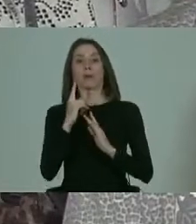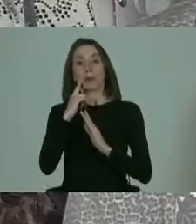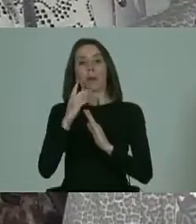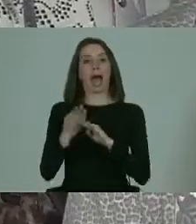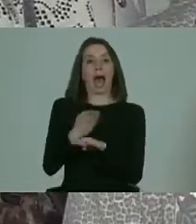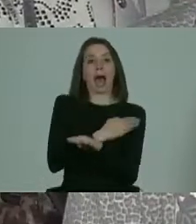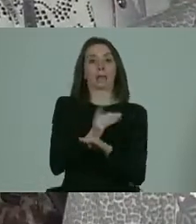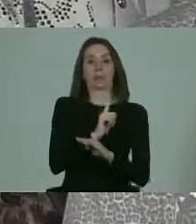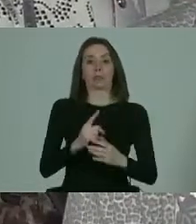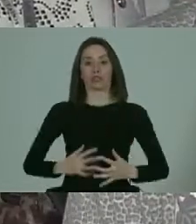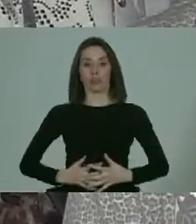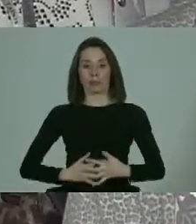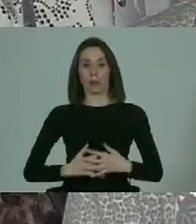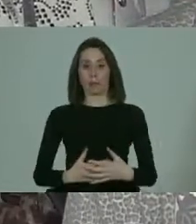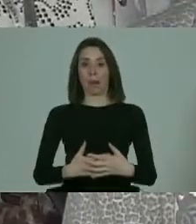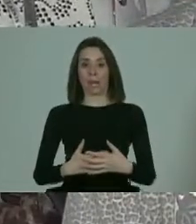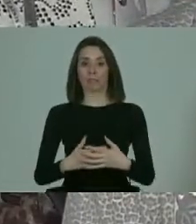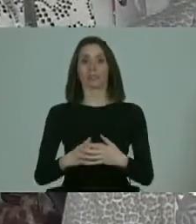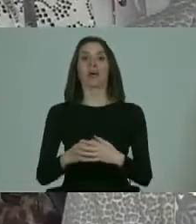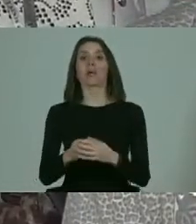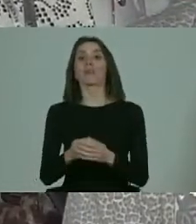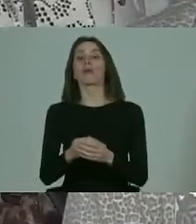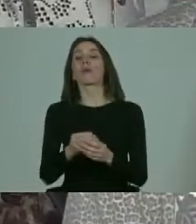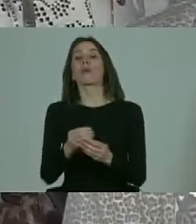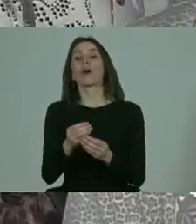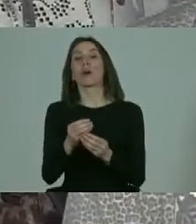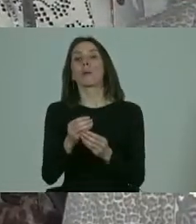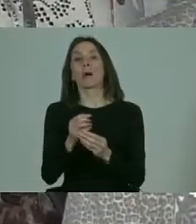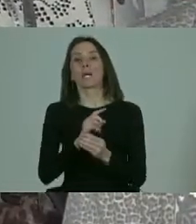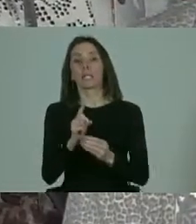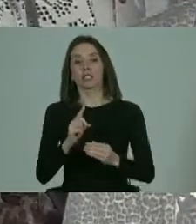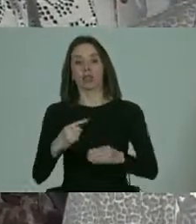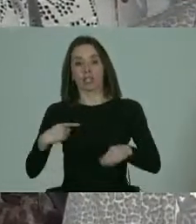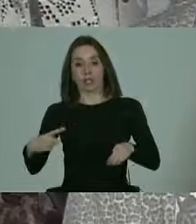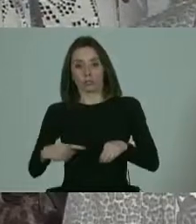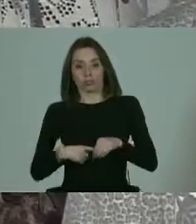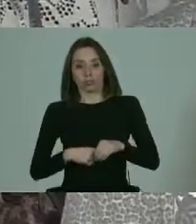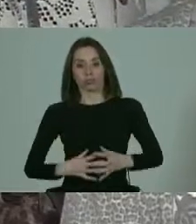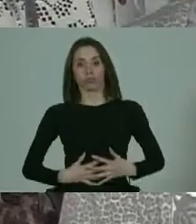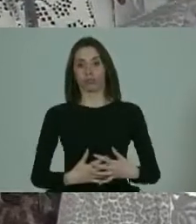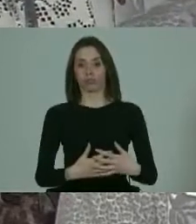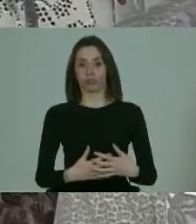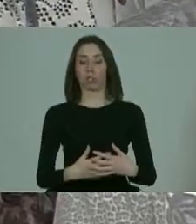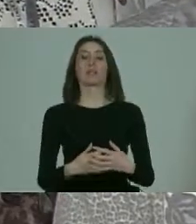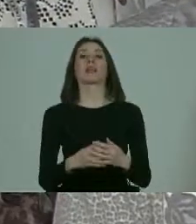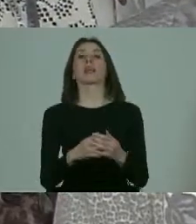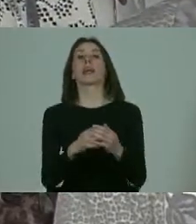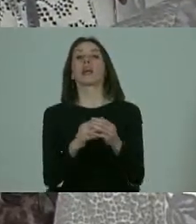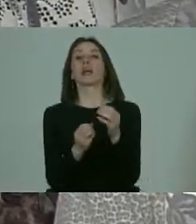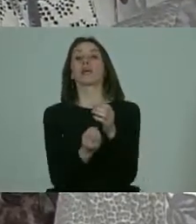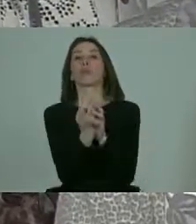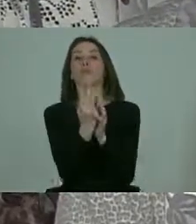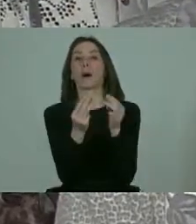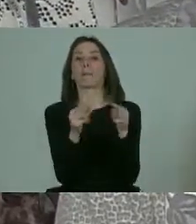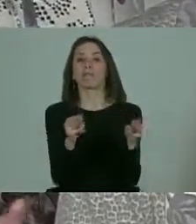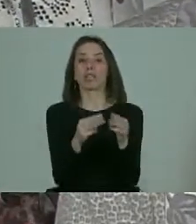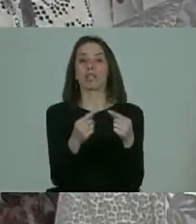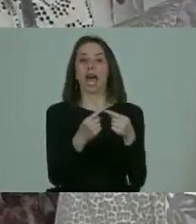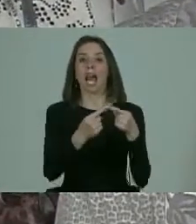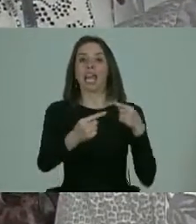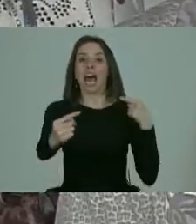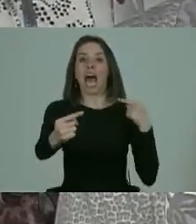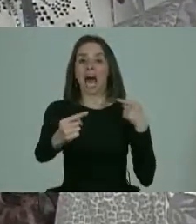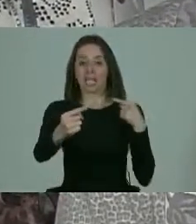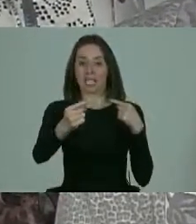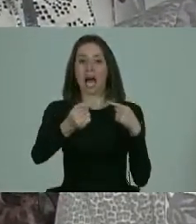anticoncepción y me parece que el desarrollo de métodos de larga duración implantes subdérmicos